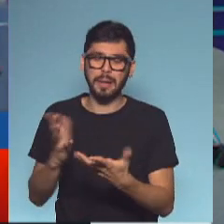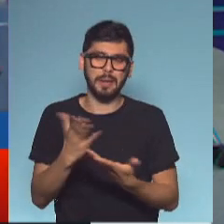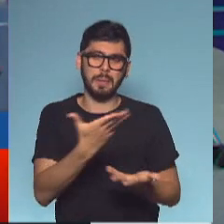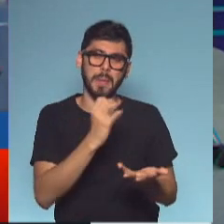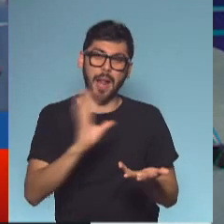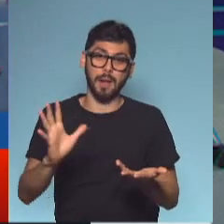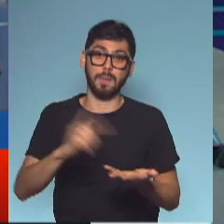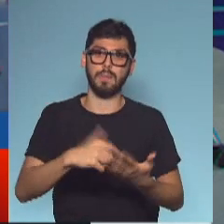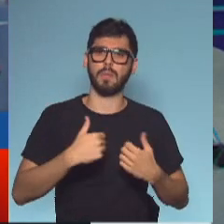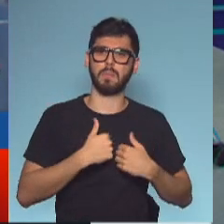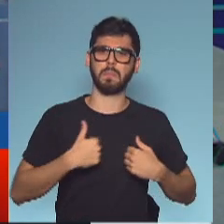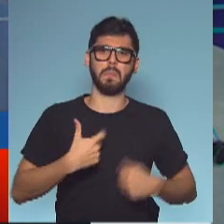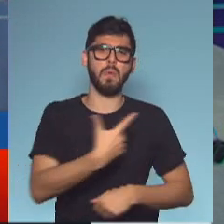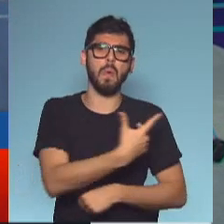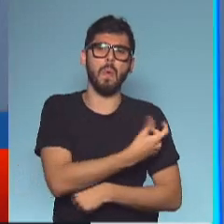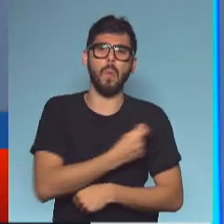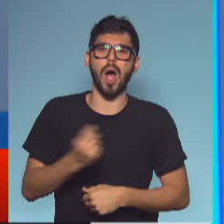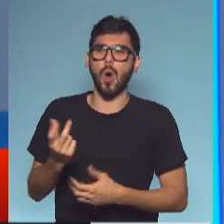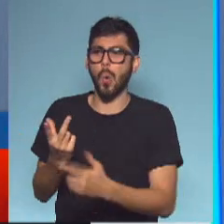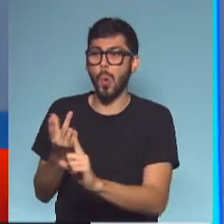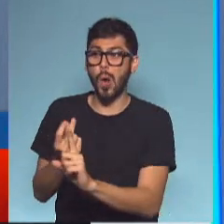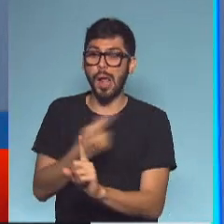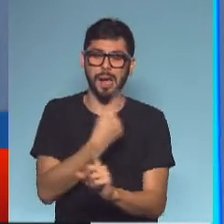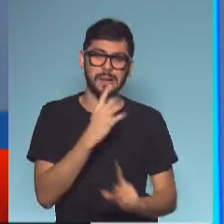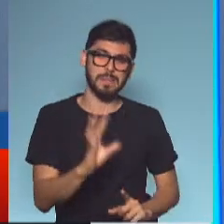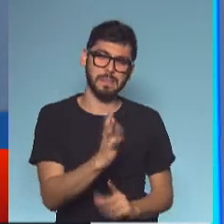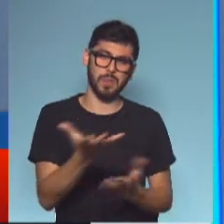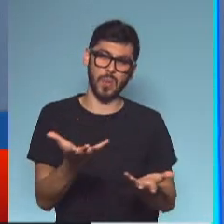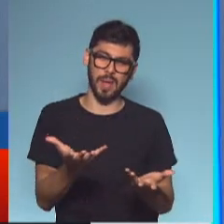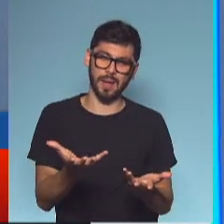un héroe por dejar una vacuna libre en tu país también es bastante cuestionado. Seguimos.